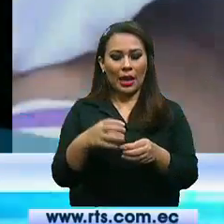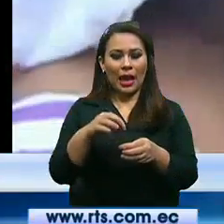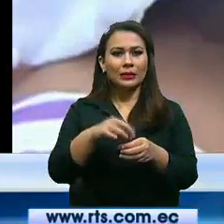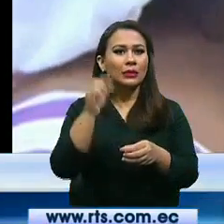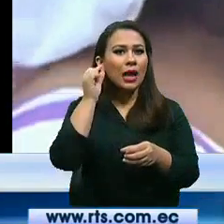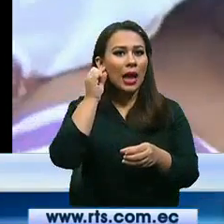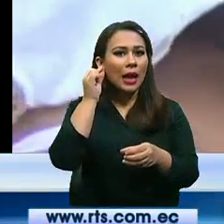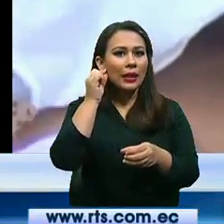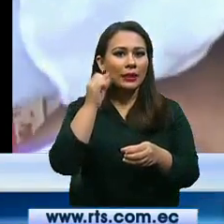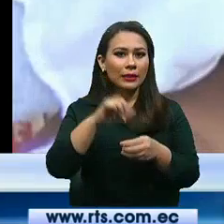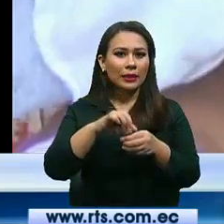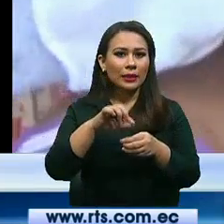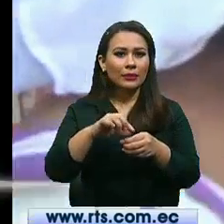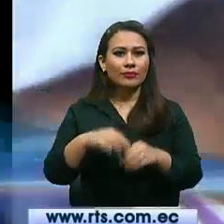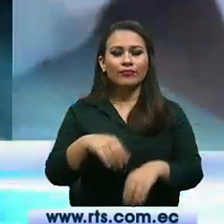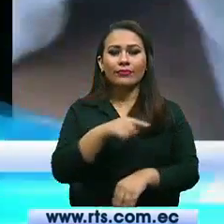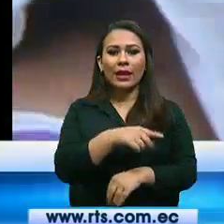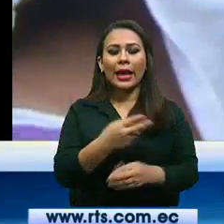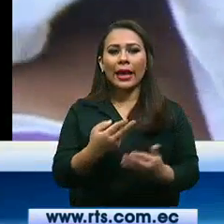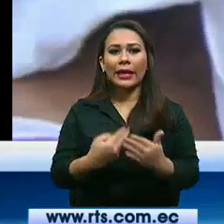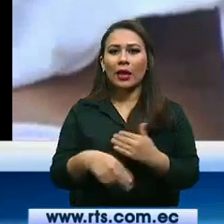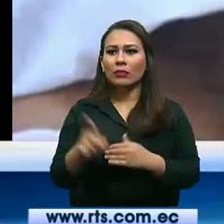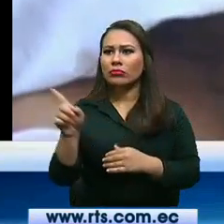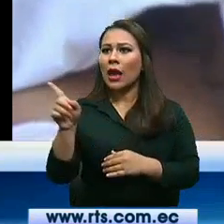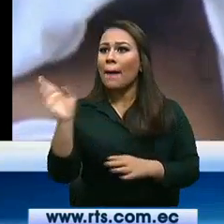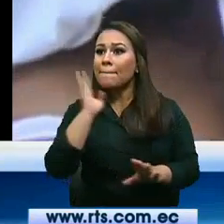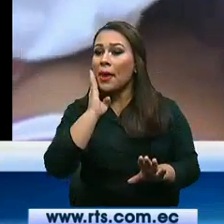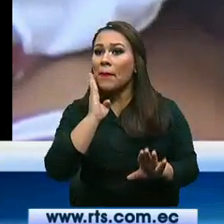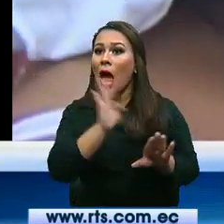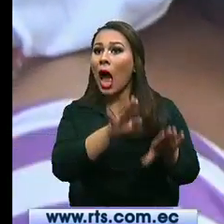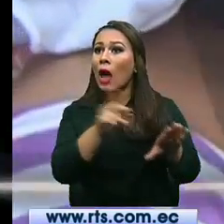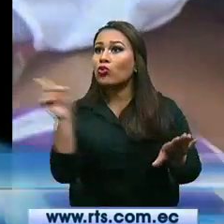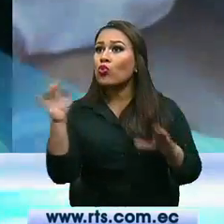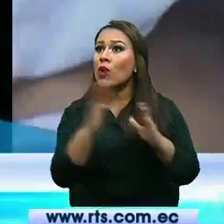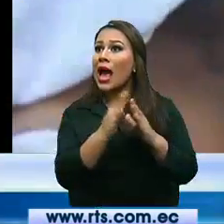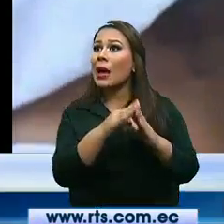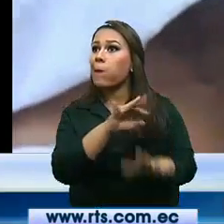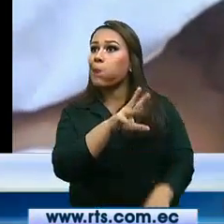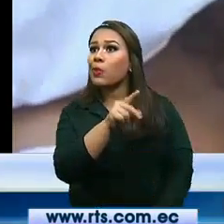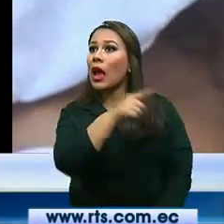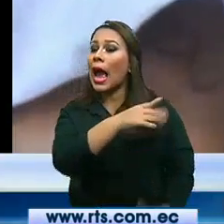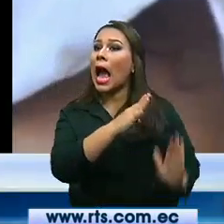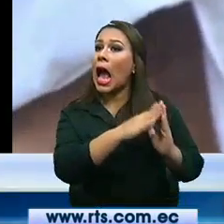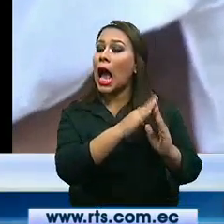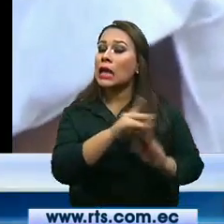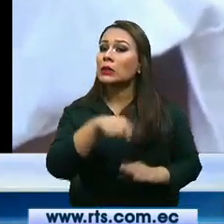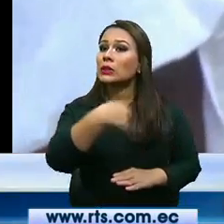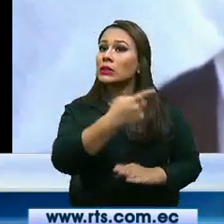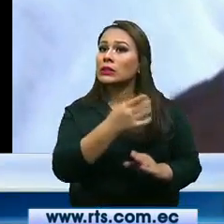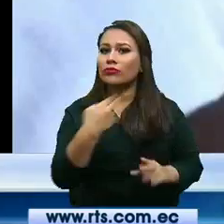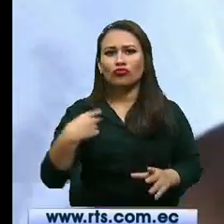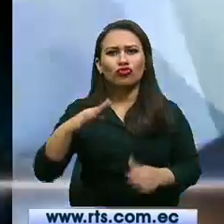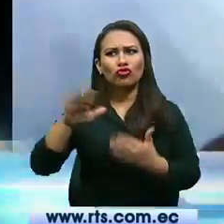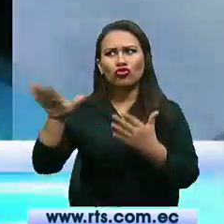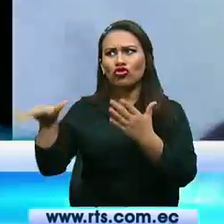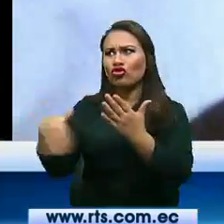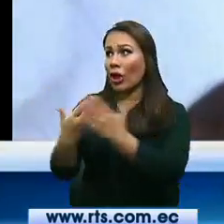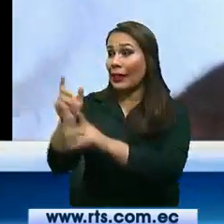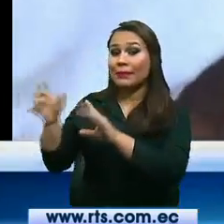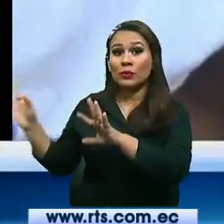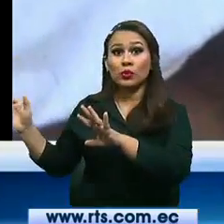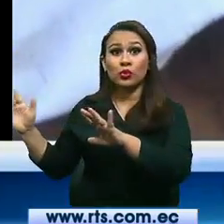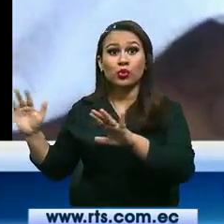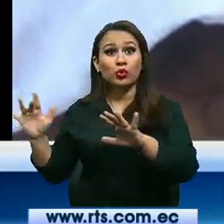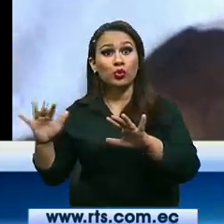El hijo de la vecina le dice a la mamá, mami, le están robando ahí y se le metieron a la casa de la vecina. Y ahí salimos todo el populacho